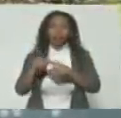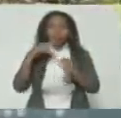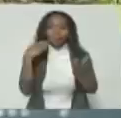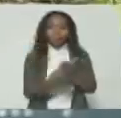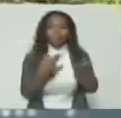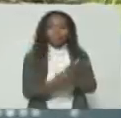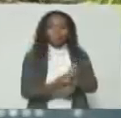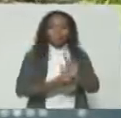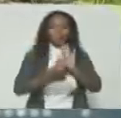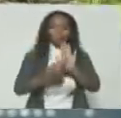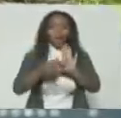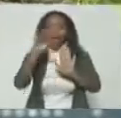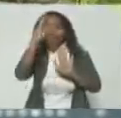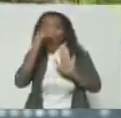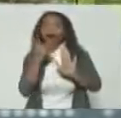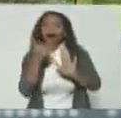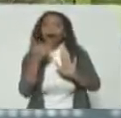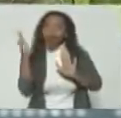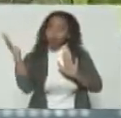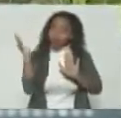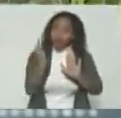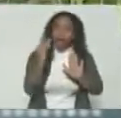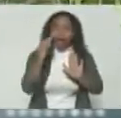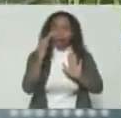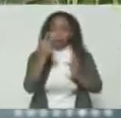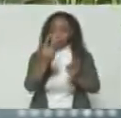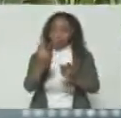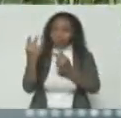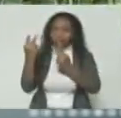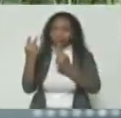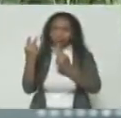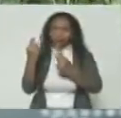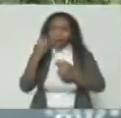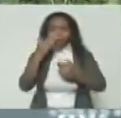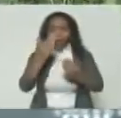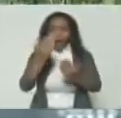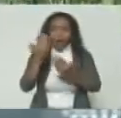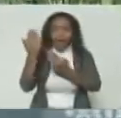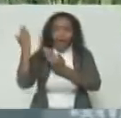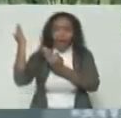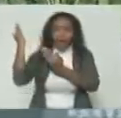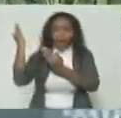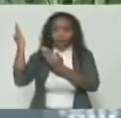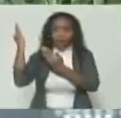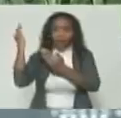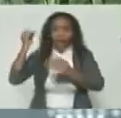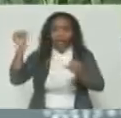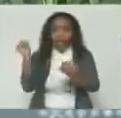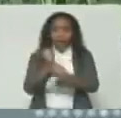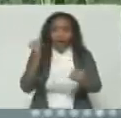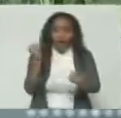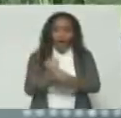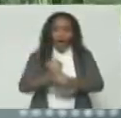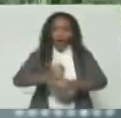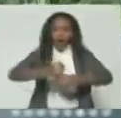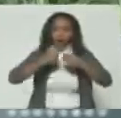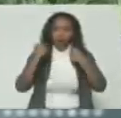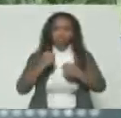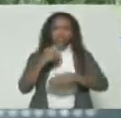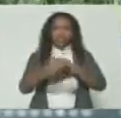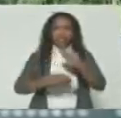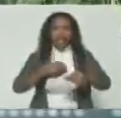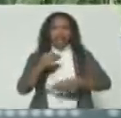muestra. Quien tenga dudas, que venga para acá para que observe, para que vea el trabajo tesonero, el trabajo arduo que